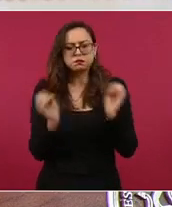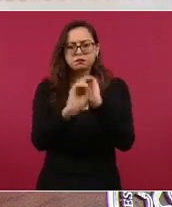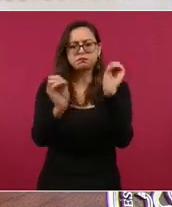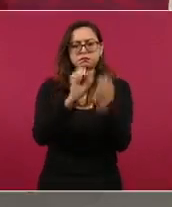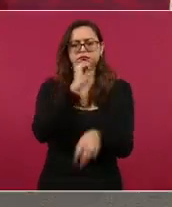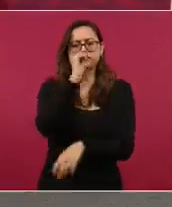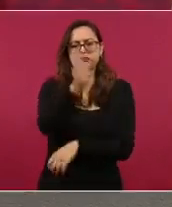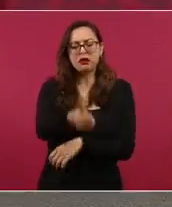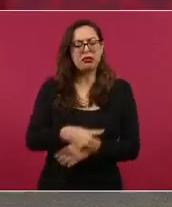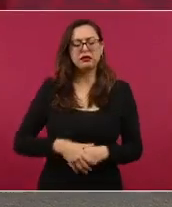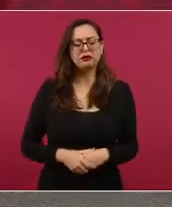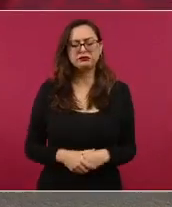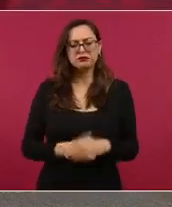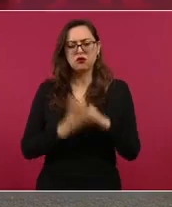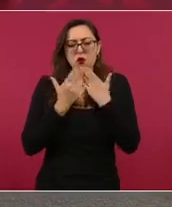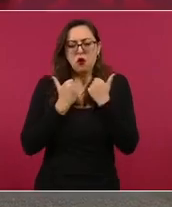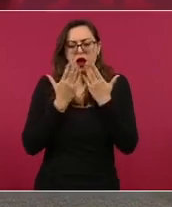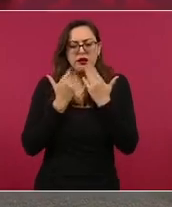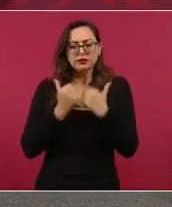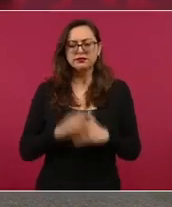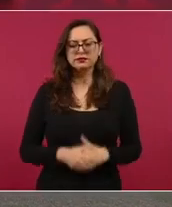Constitución.